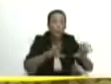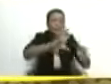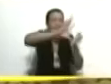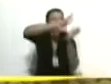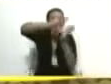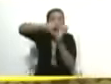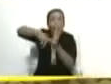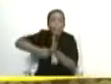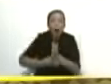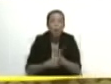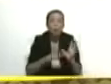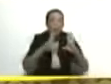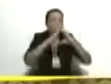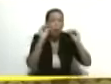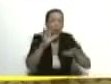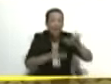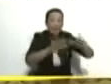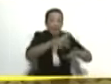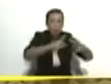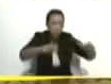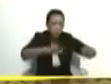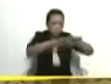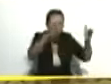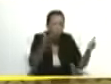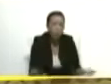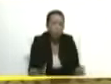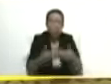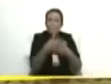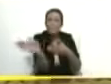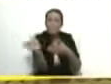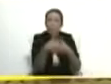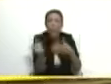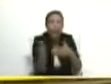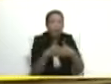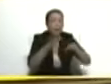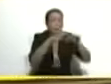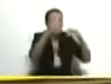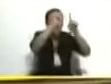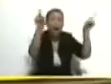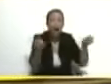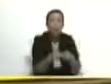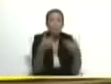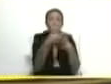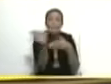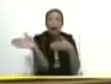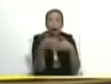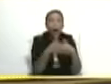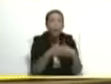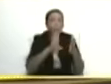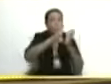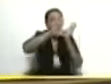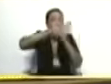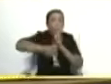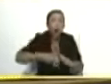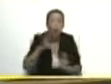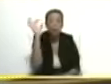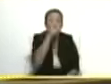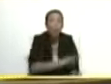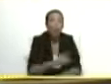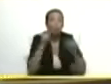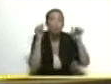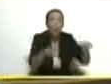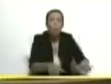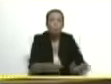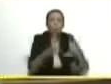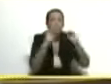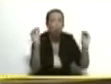robaron, se robaron escritorio, puerta, marco, ventana. Y el queso que había en la